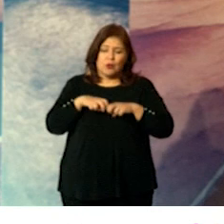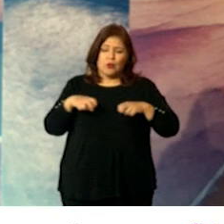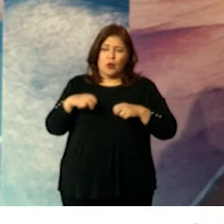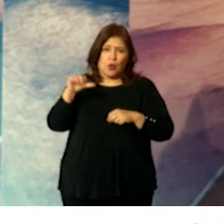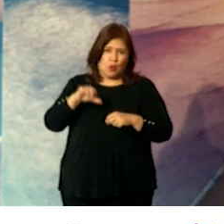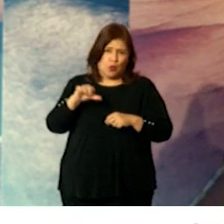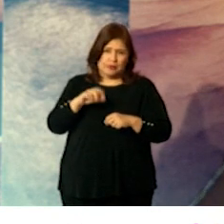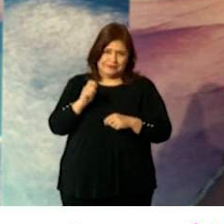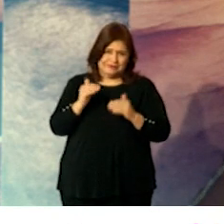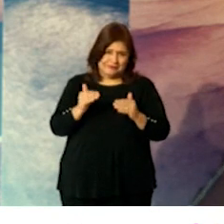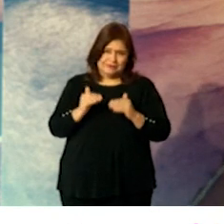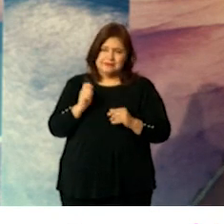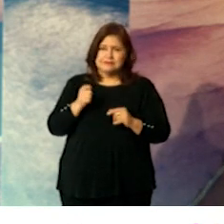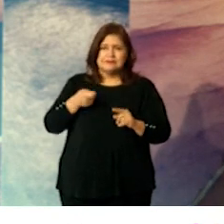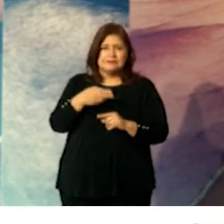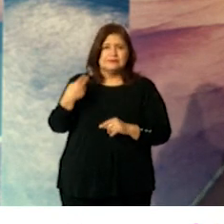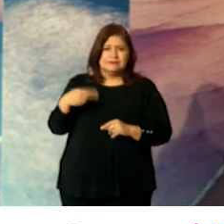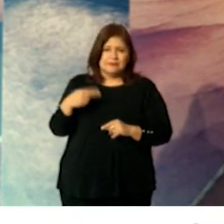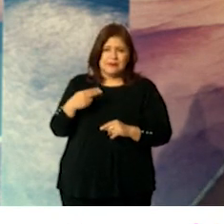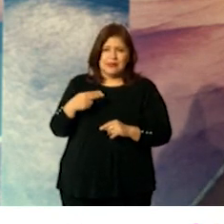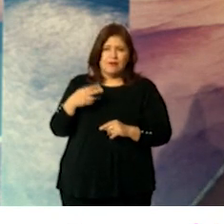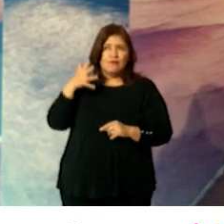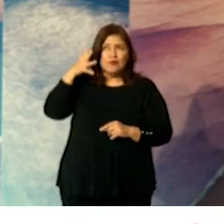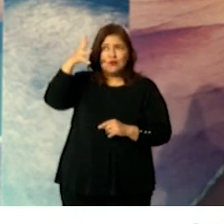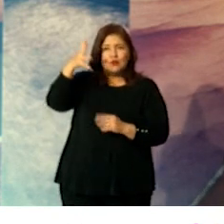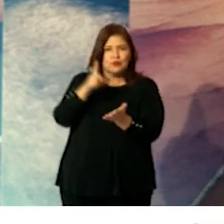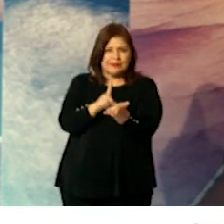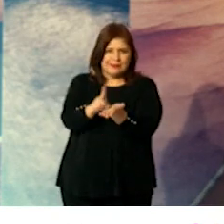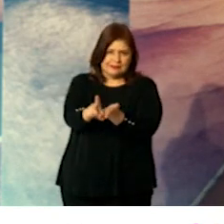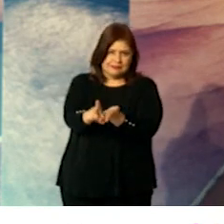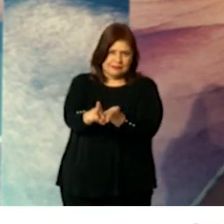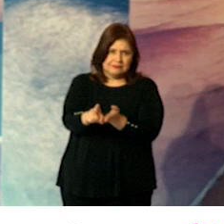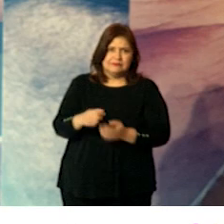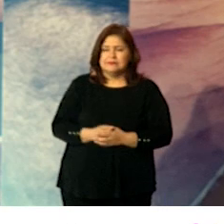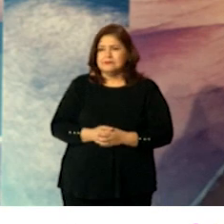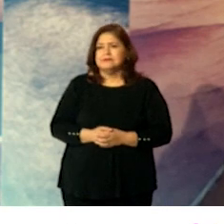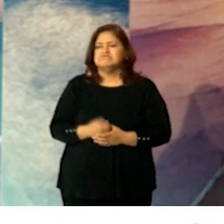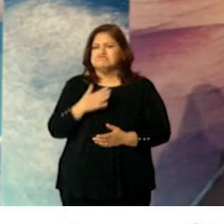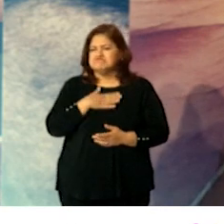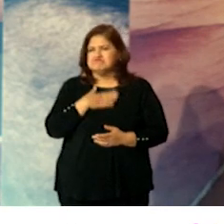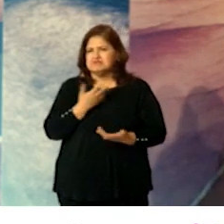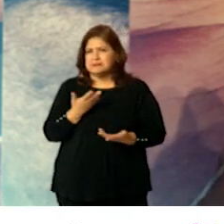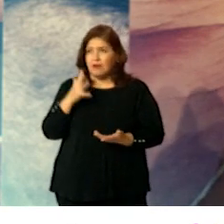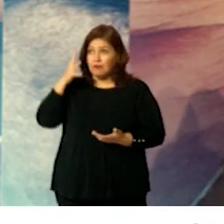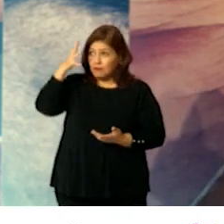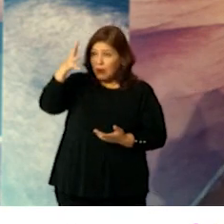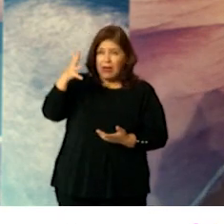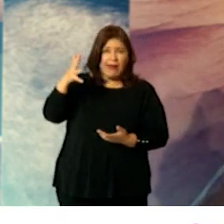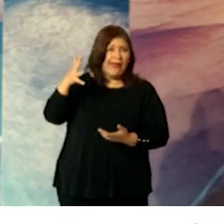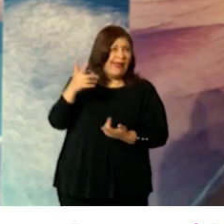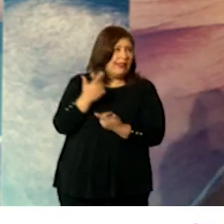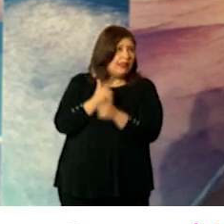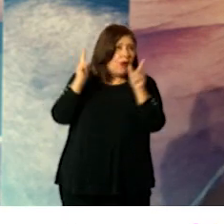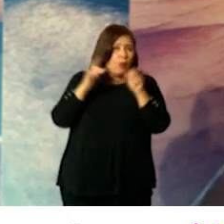a continuación lleva por nombre El derecho al futuro. Y yo diría, no a cualquier futuro,